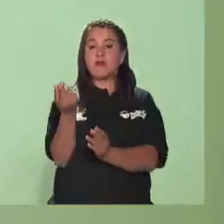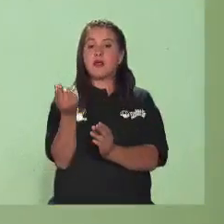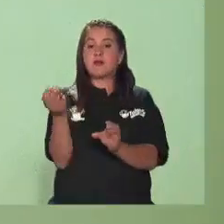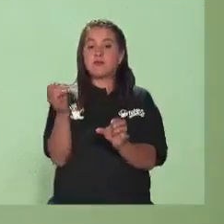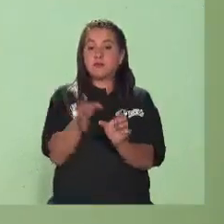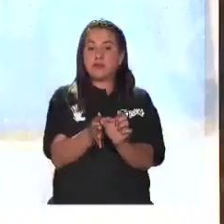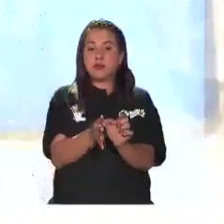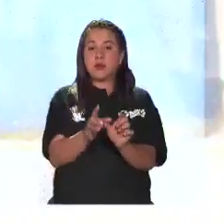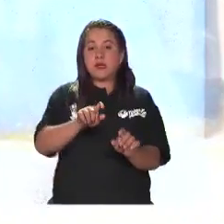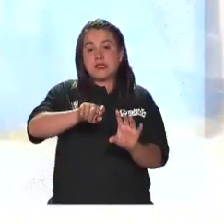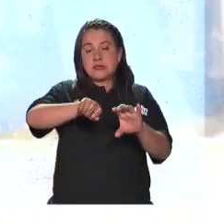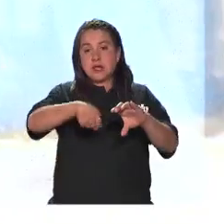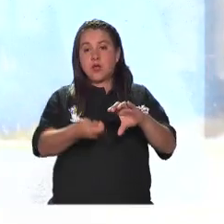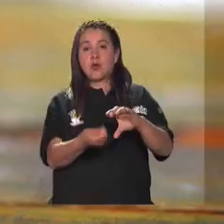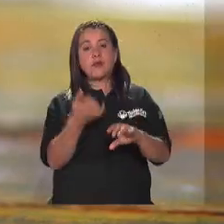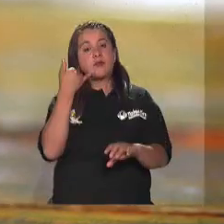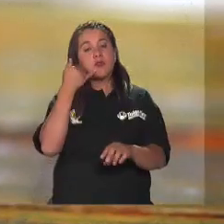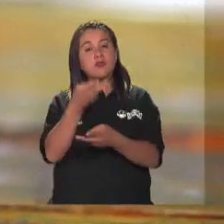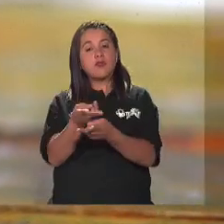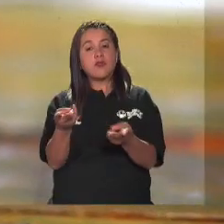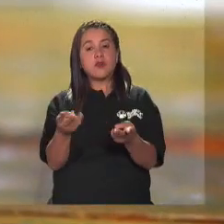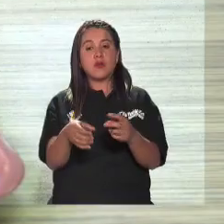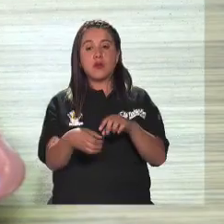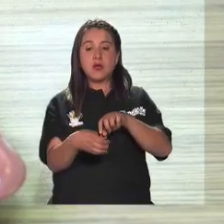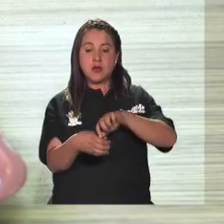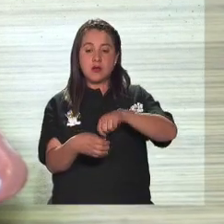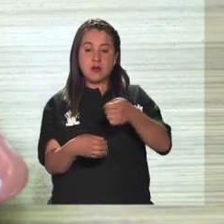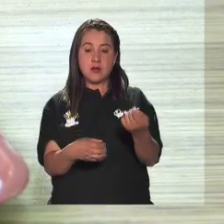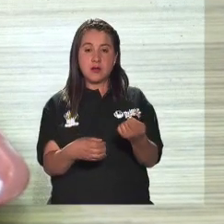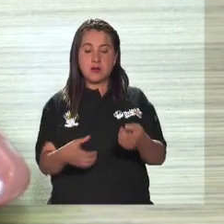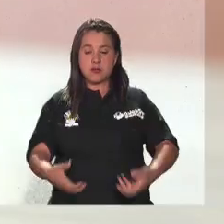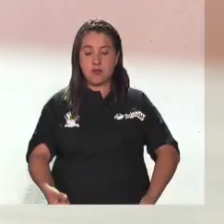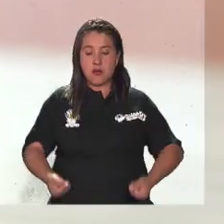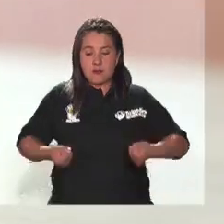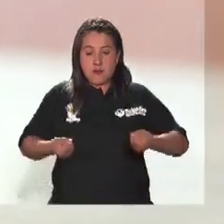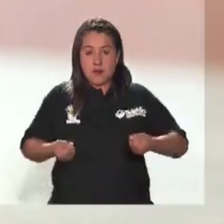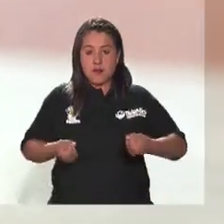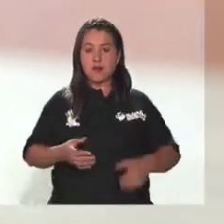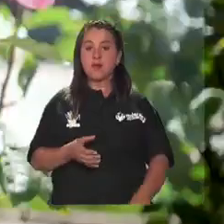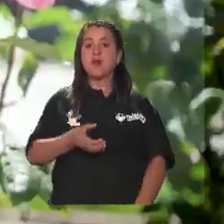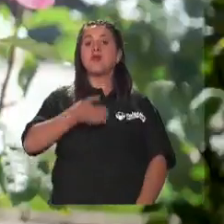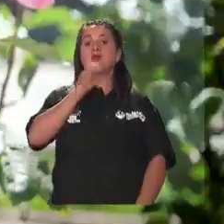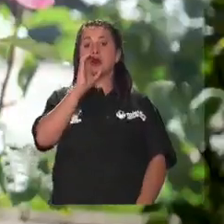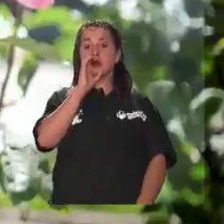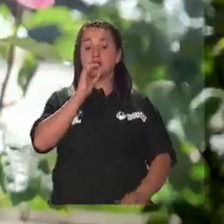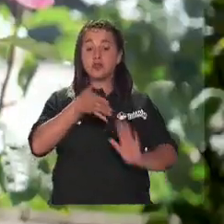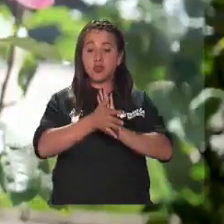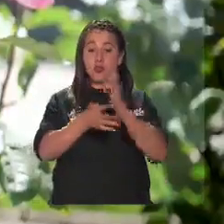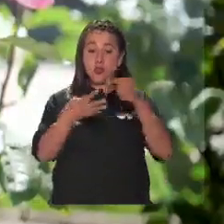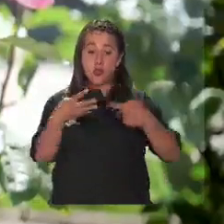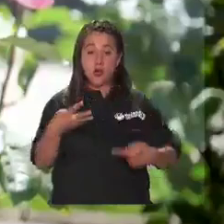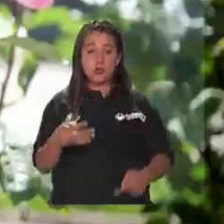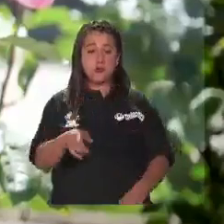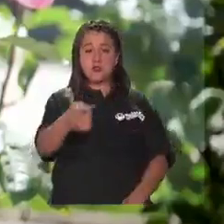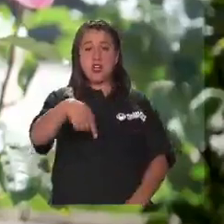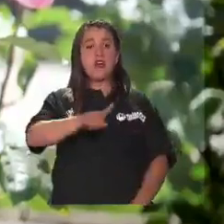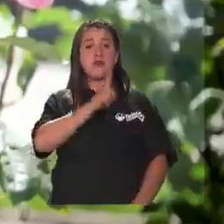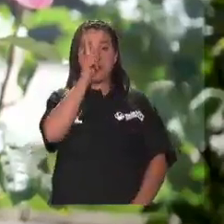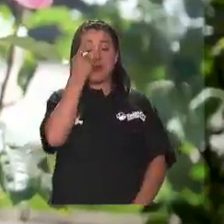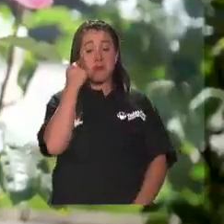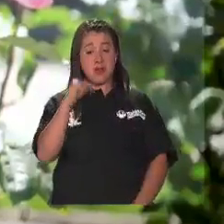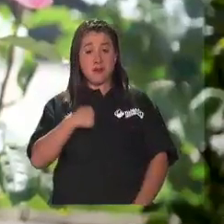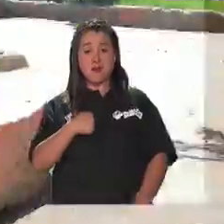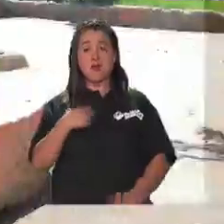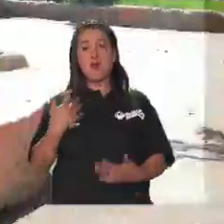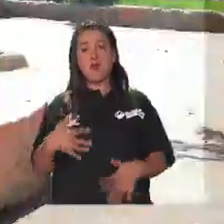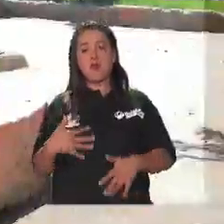Las cerraduras. Los teléfonos públicos. Abrir una lata. Llevar una bandeja. Tomar un vaso. Todo esto es cotidiano para ustedes, pero para mí es